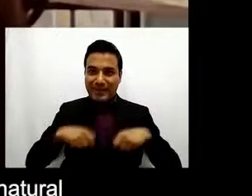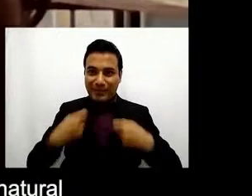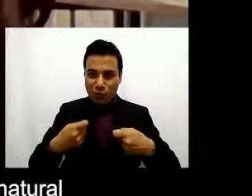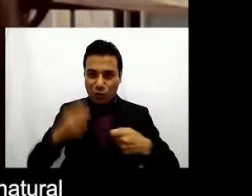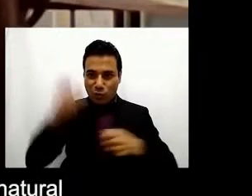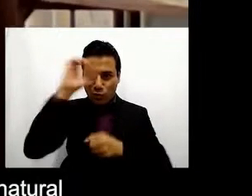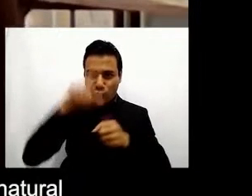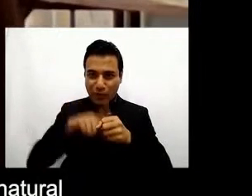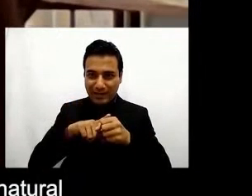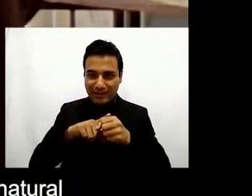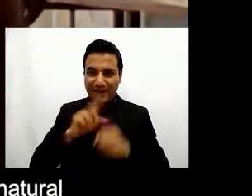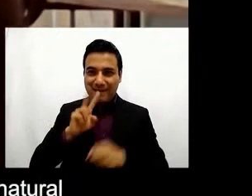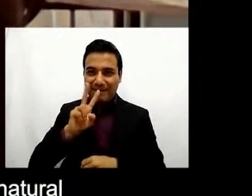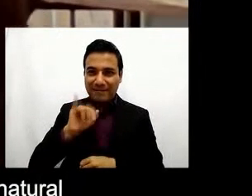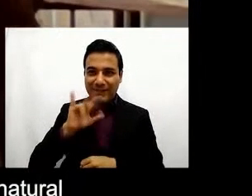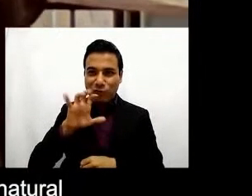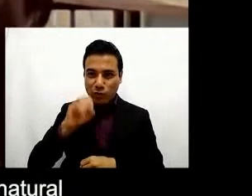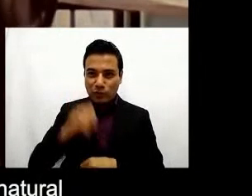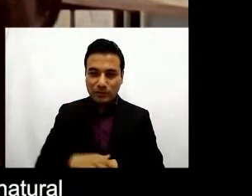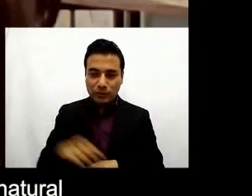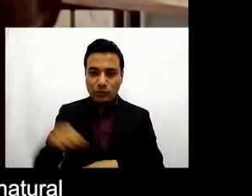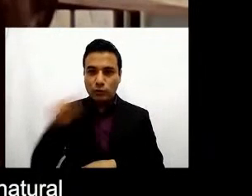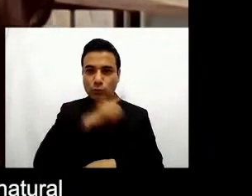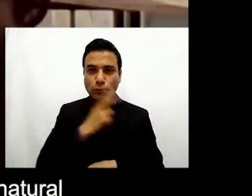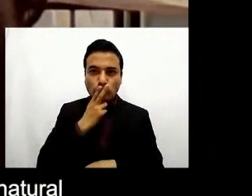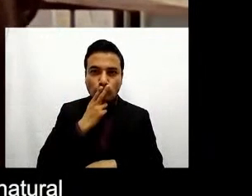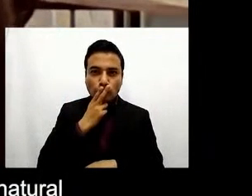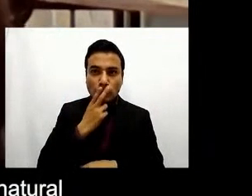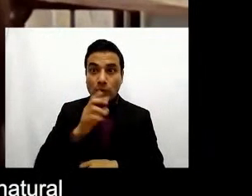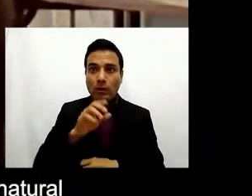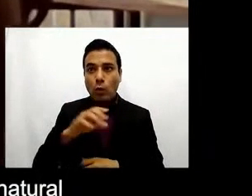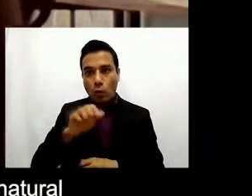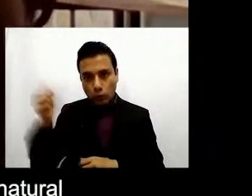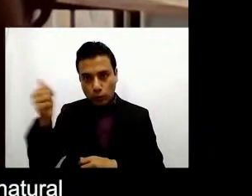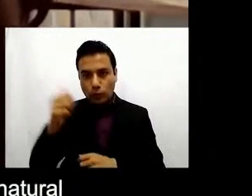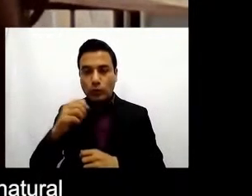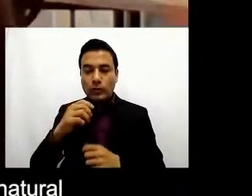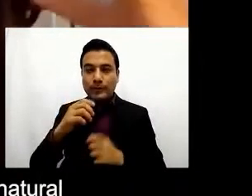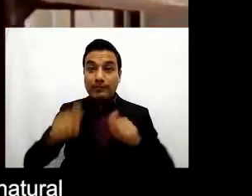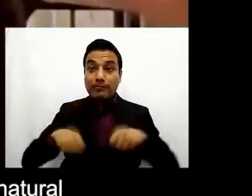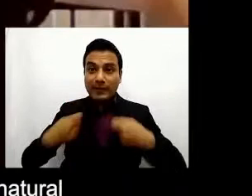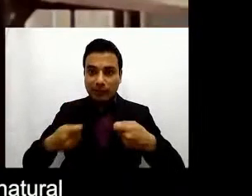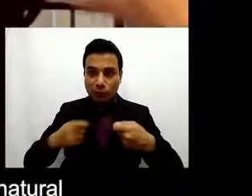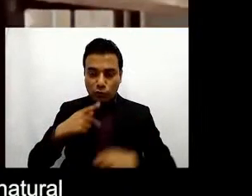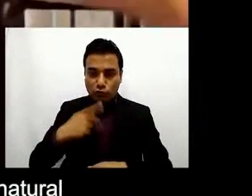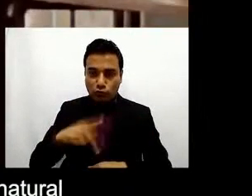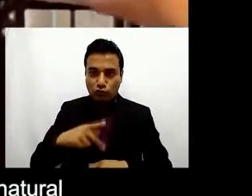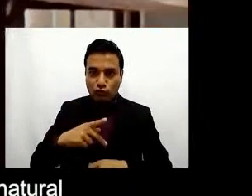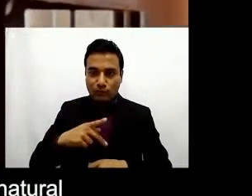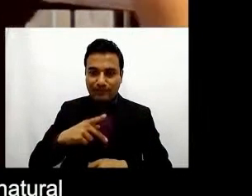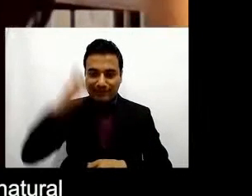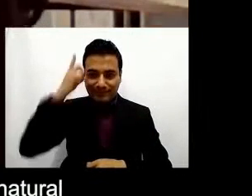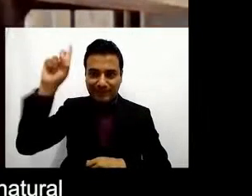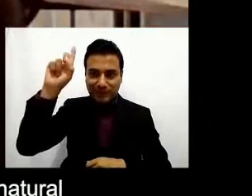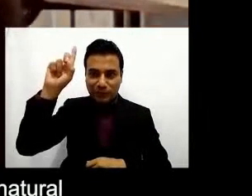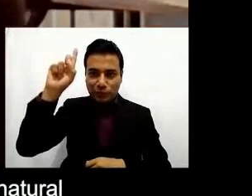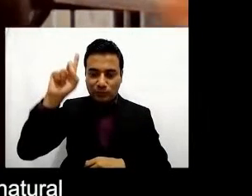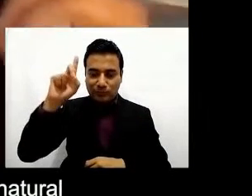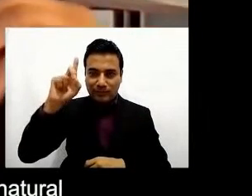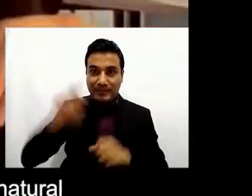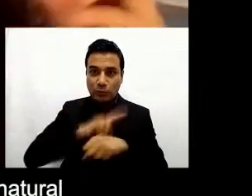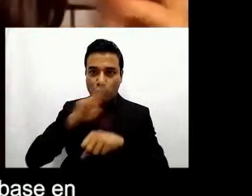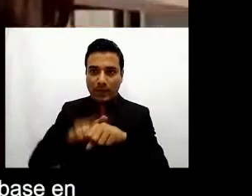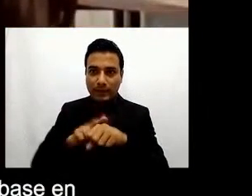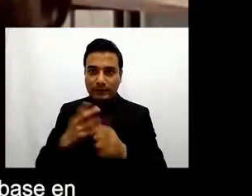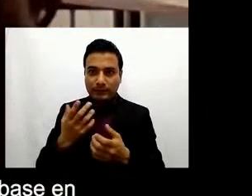vivo, en sus interrelaciones con el patrimonio natural, por ejemplo? Son como algunos casos así que se me